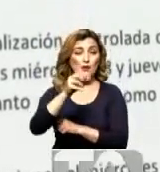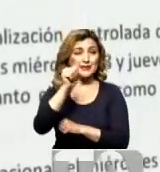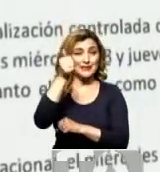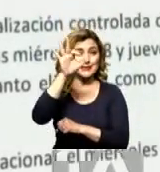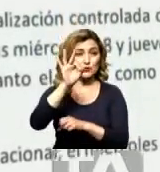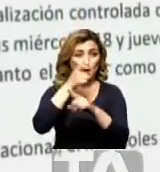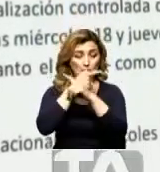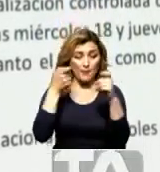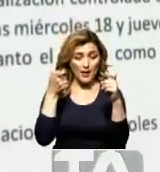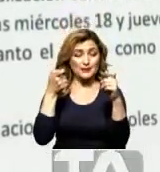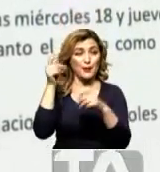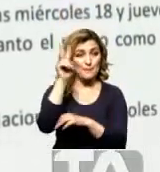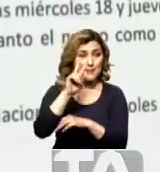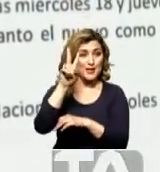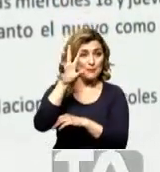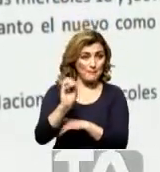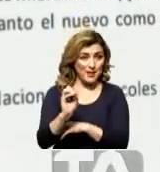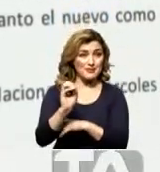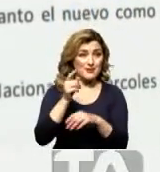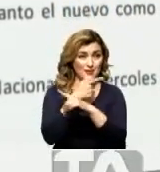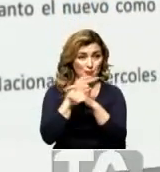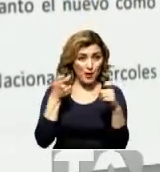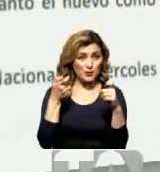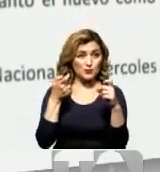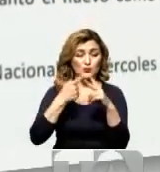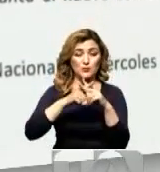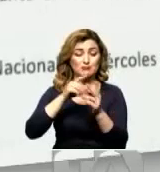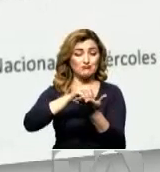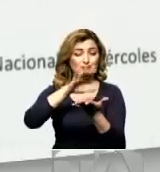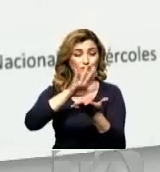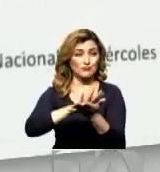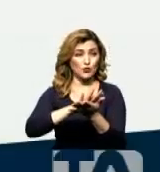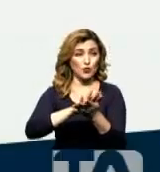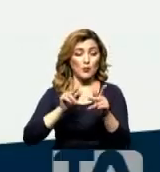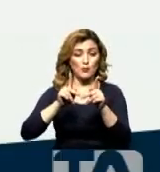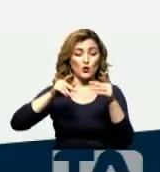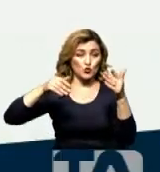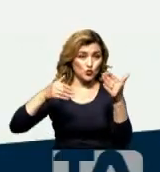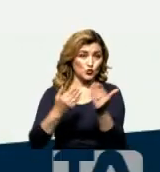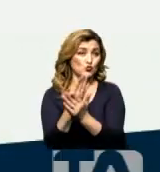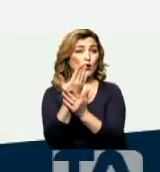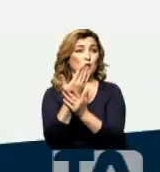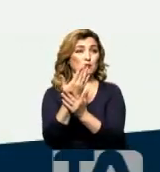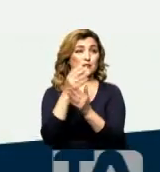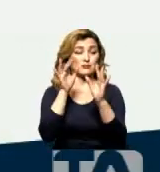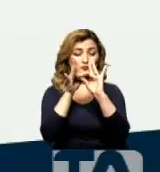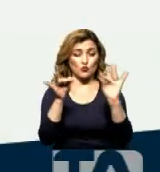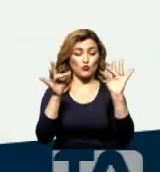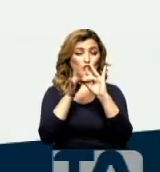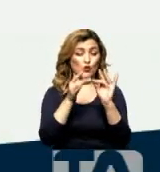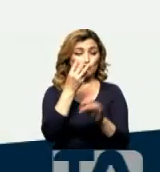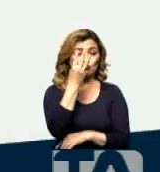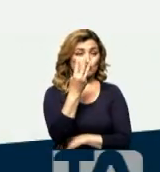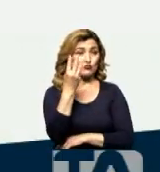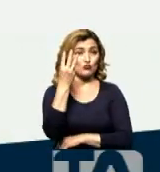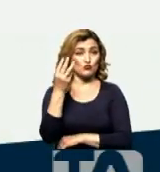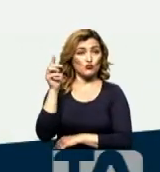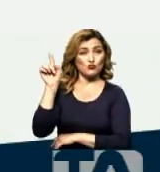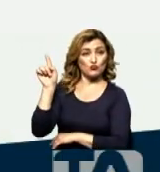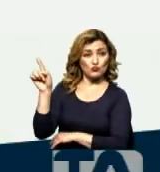de las 0 horas del viernes 20 de marzo empezará a regir un salvoconducto que debe ser llenado a través de la